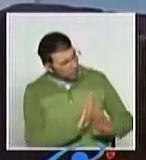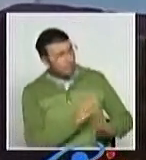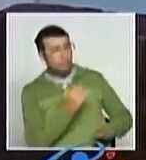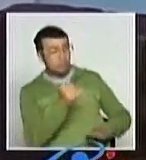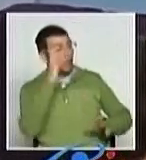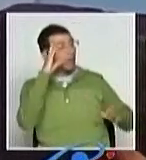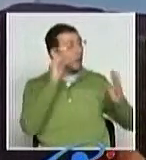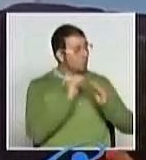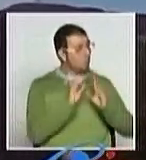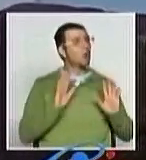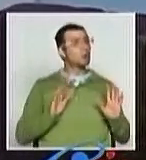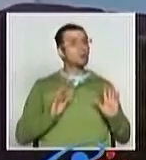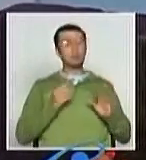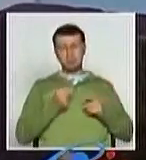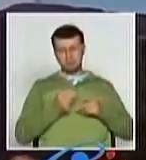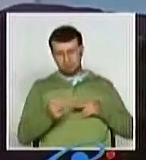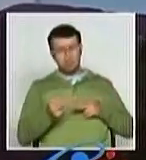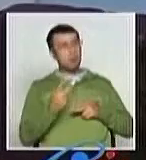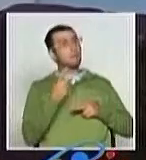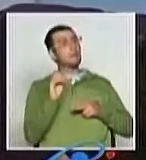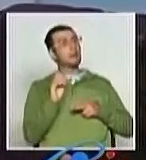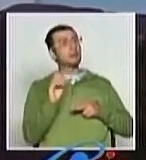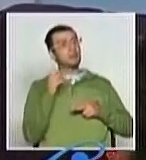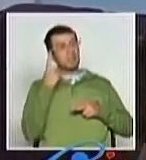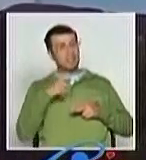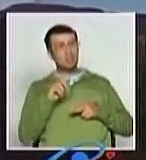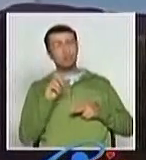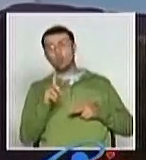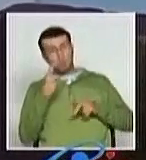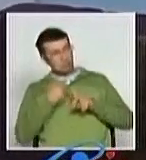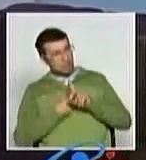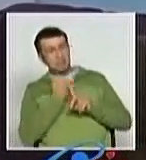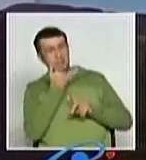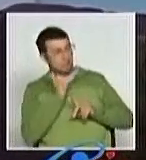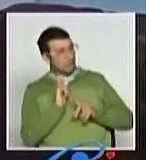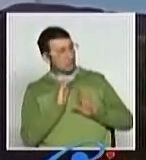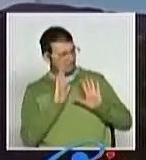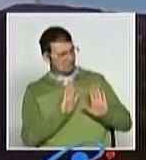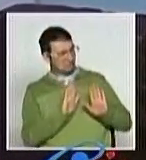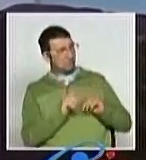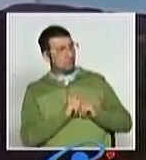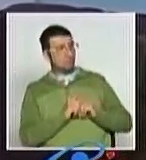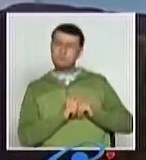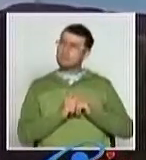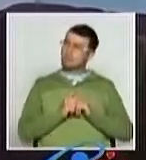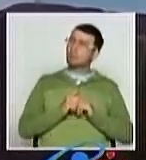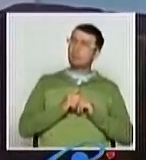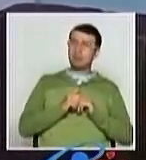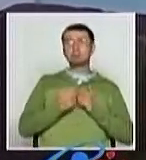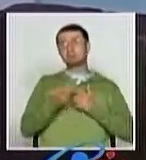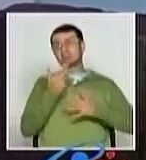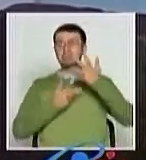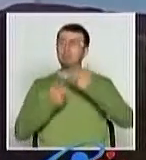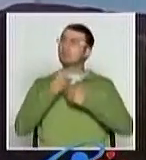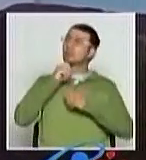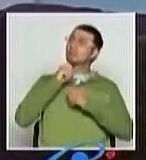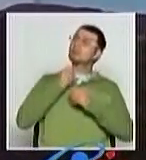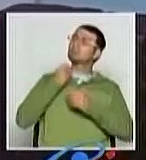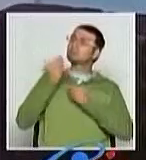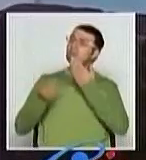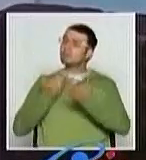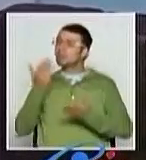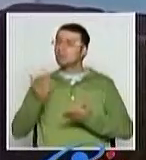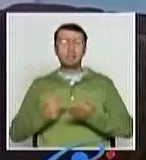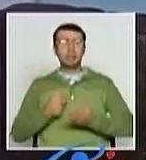negociación démonos 20 días un mes a ver qué sucede cuando comenzamos a hacer el test de las fortalezas humanas descubrió que cuál era su